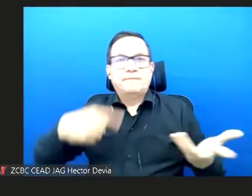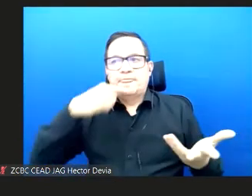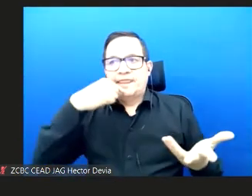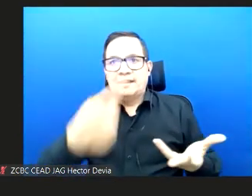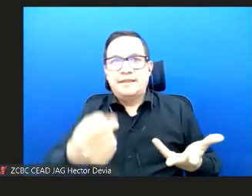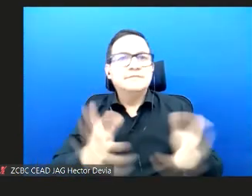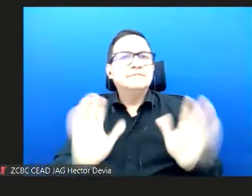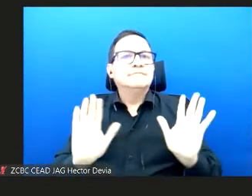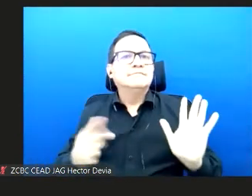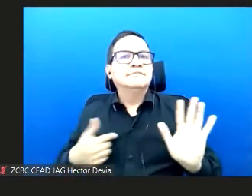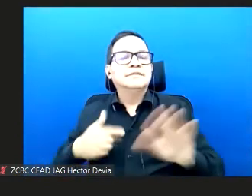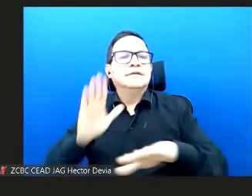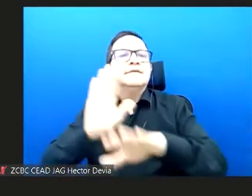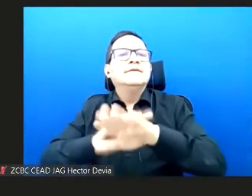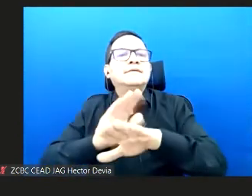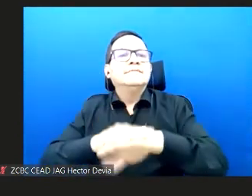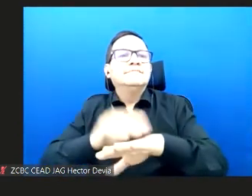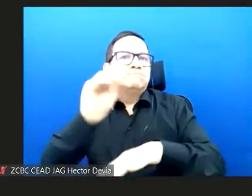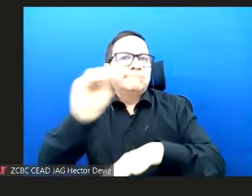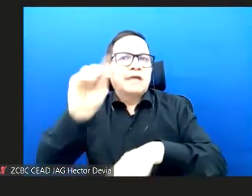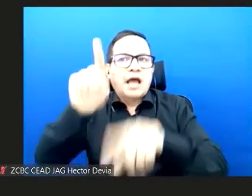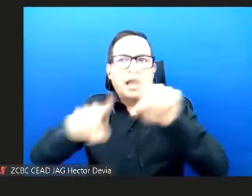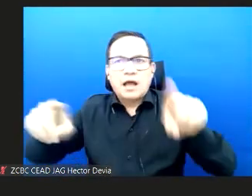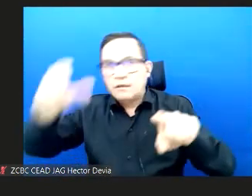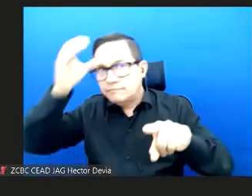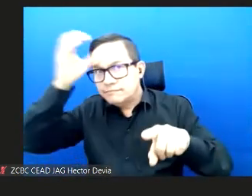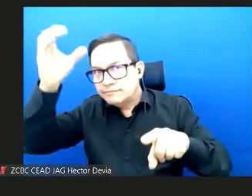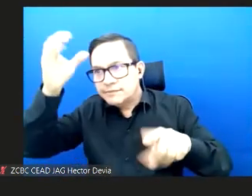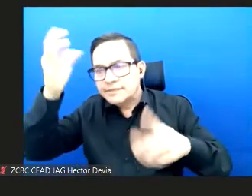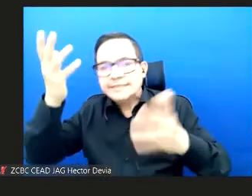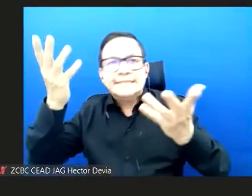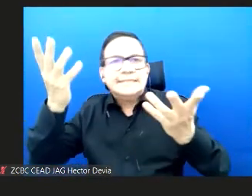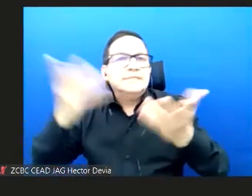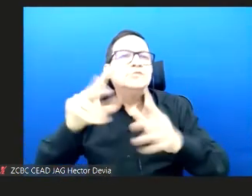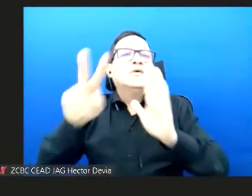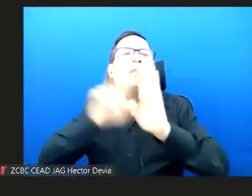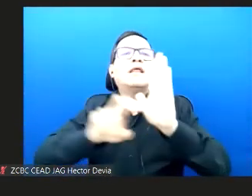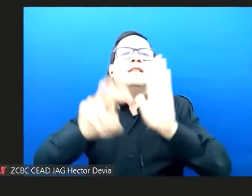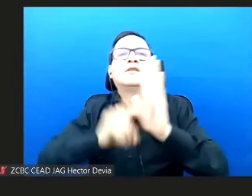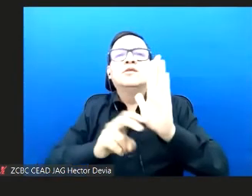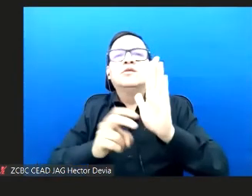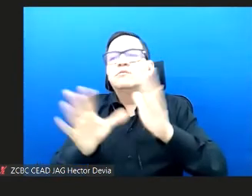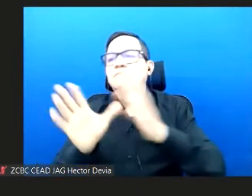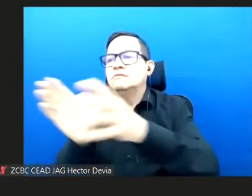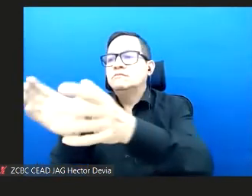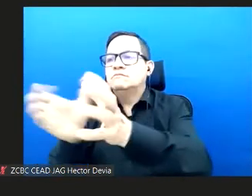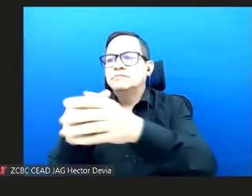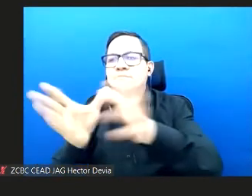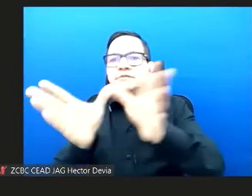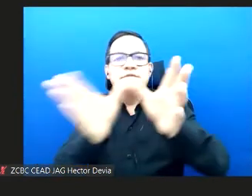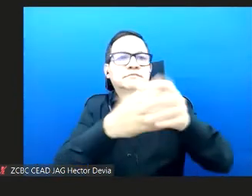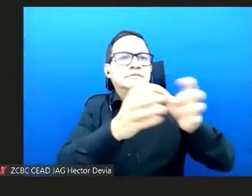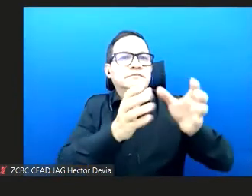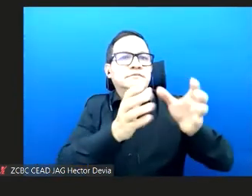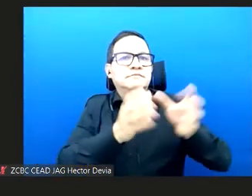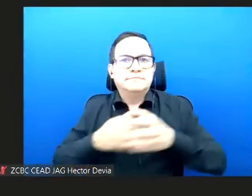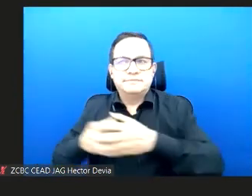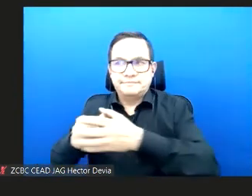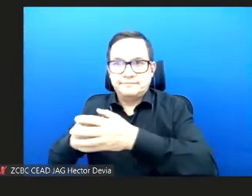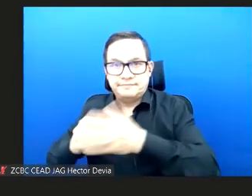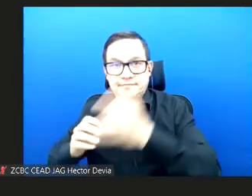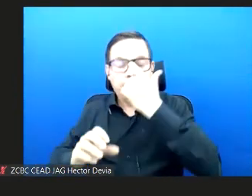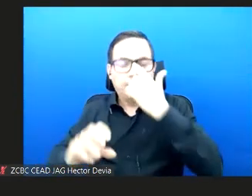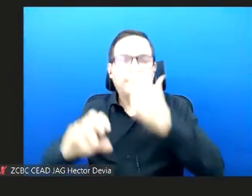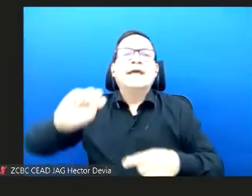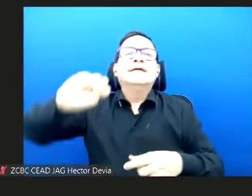primera parte vamos a mirar algunos conceptos básicos de la teoría de conjuntos. En un segundo